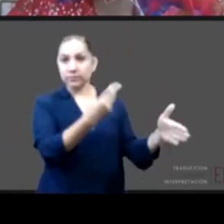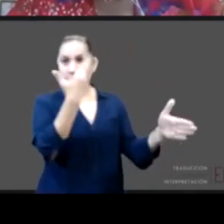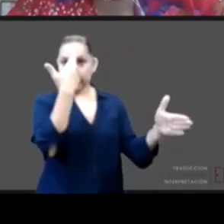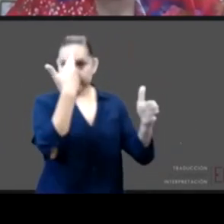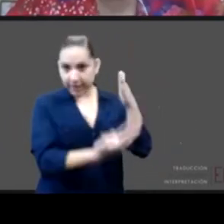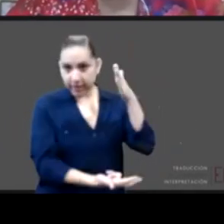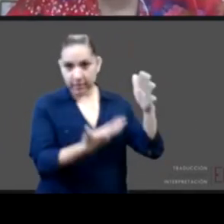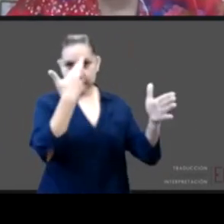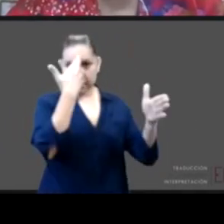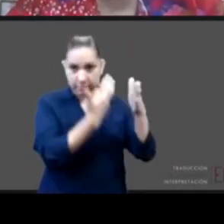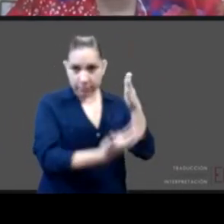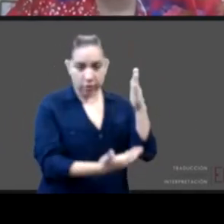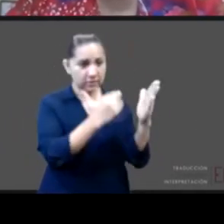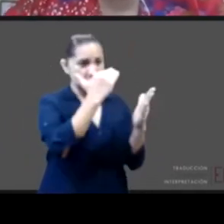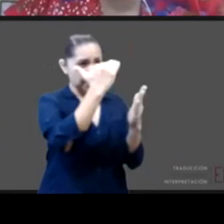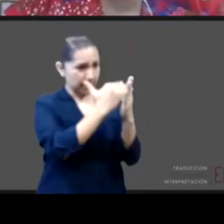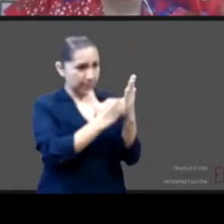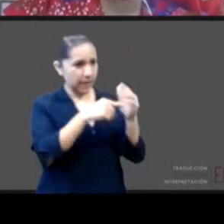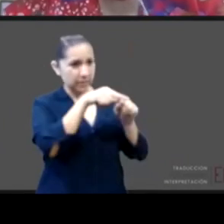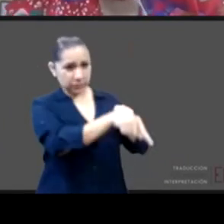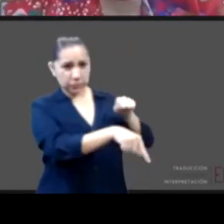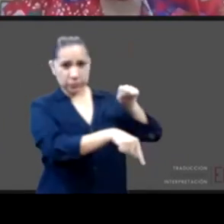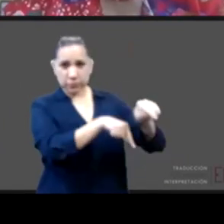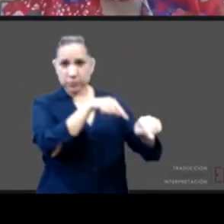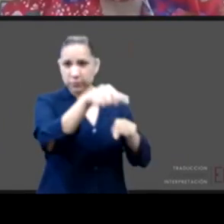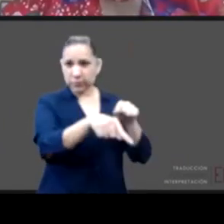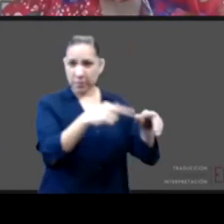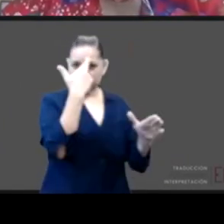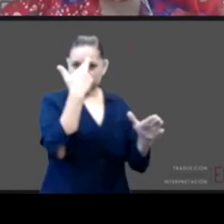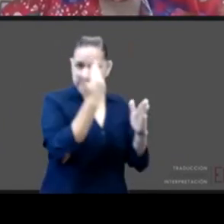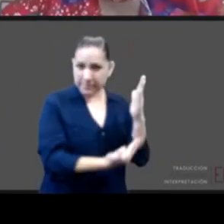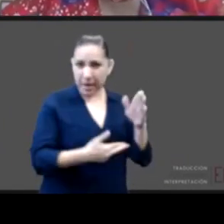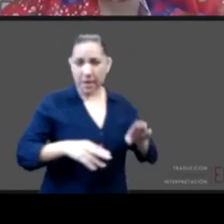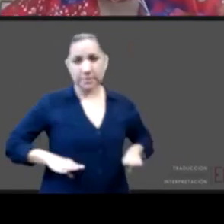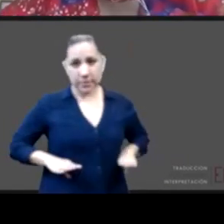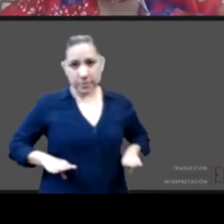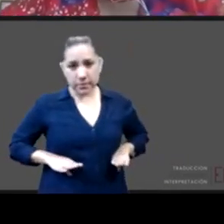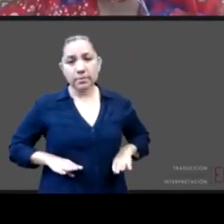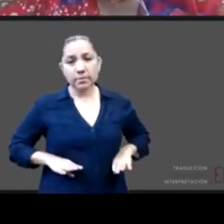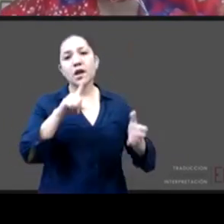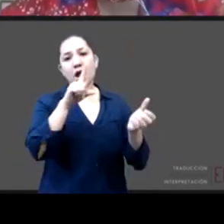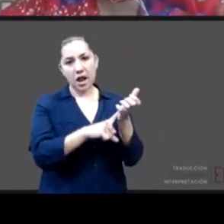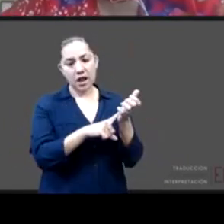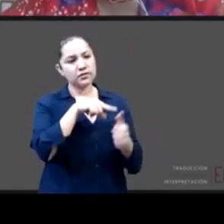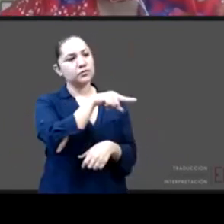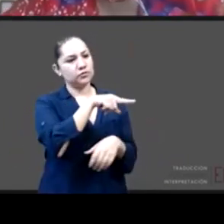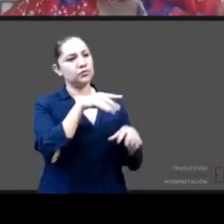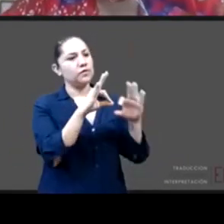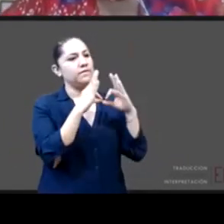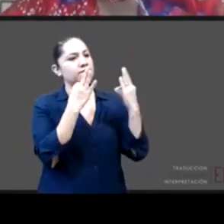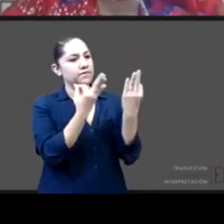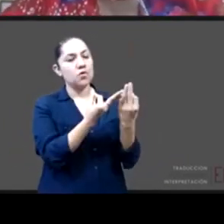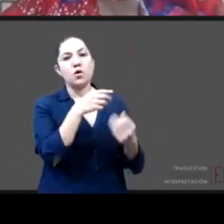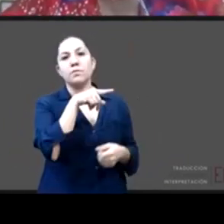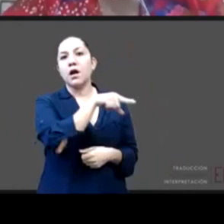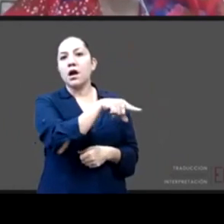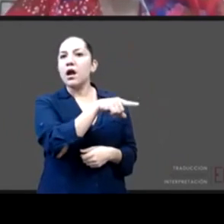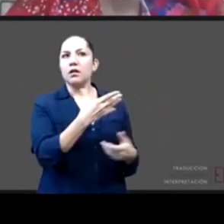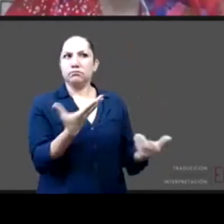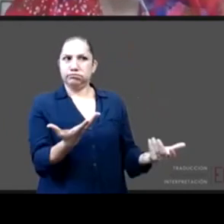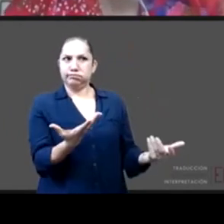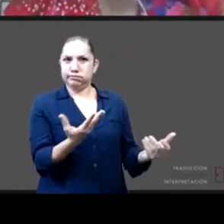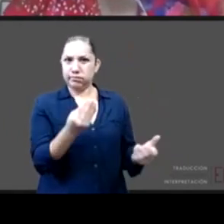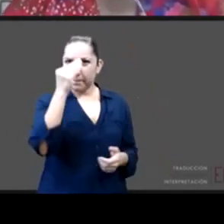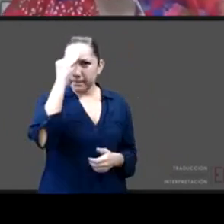tienen una relación. A veces quienes justifican la violencia corporal o el castigo humillante no estarían de acuerdo de ninguna manera